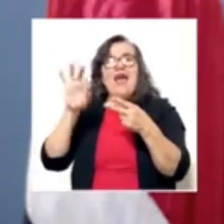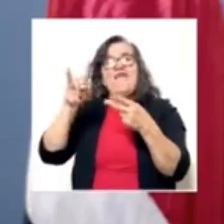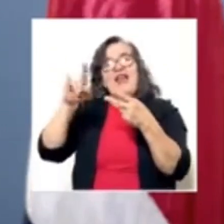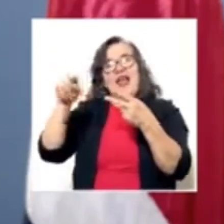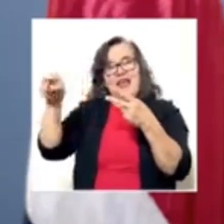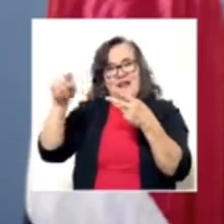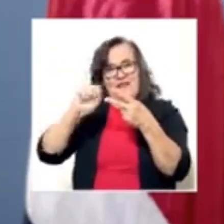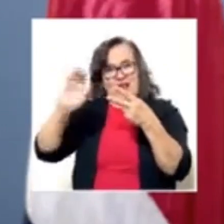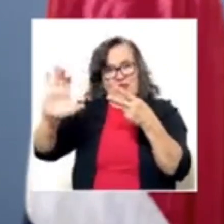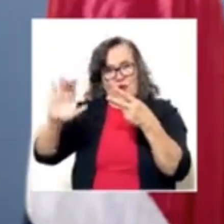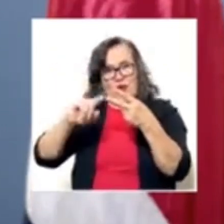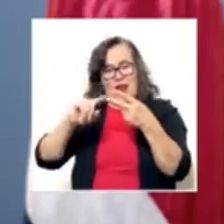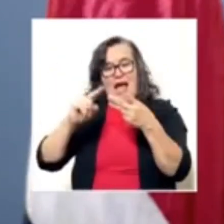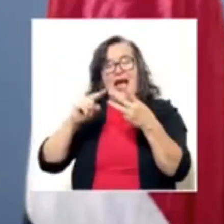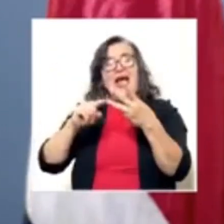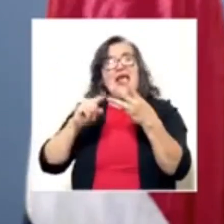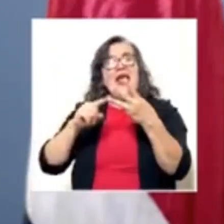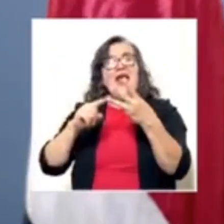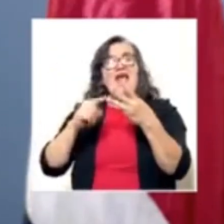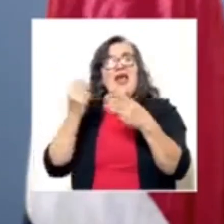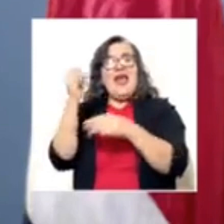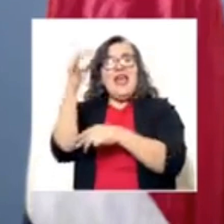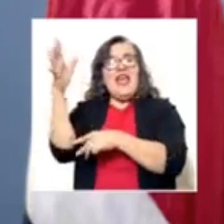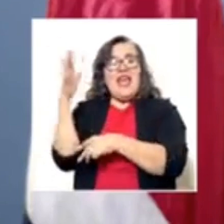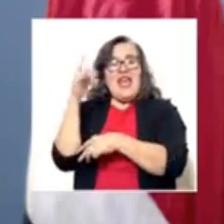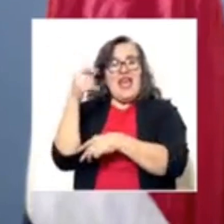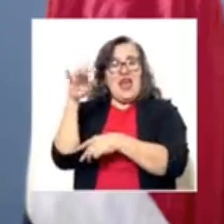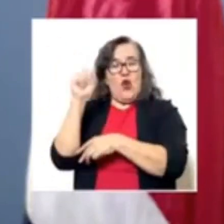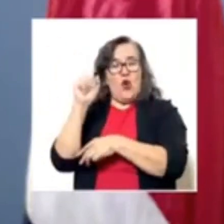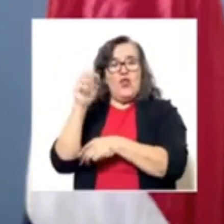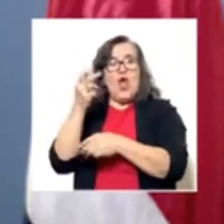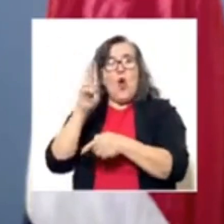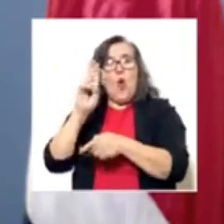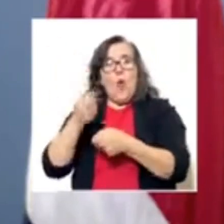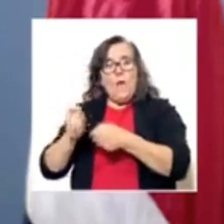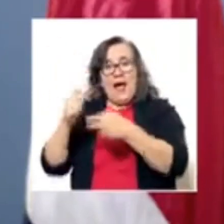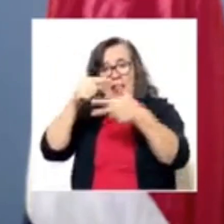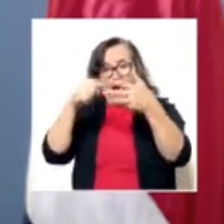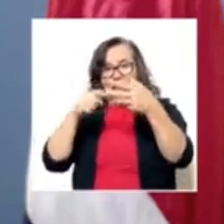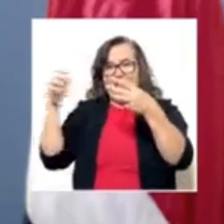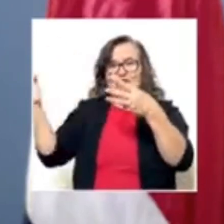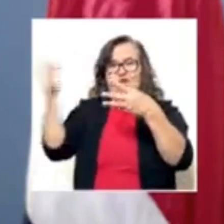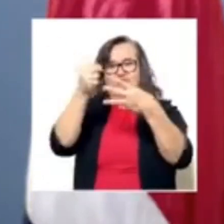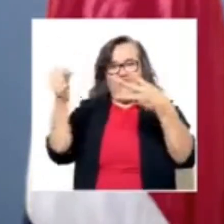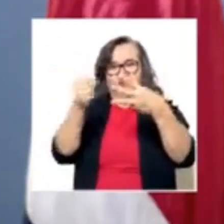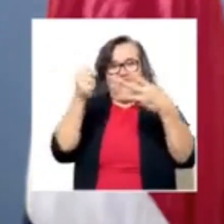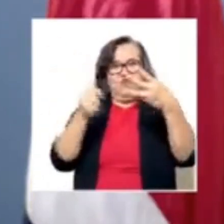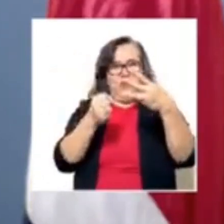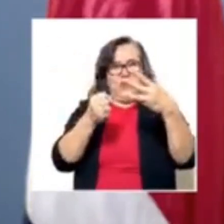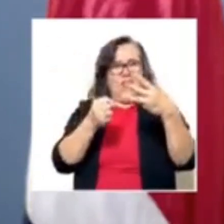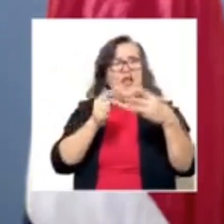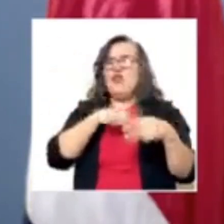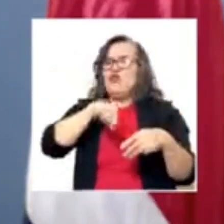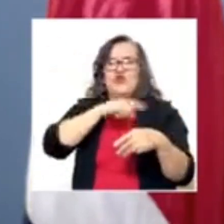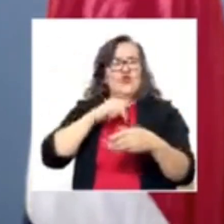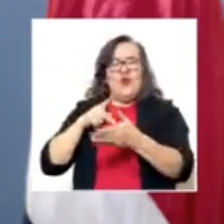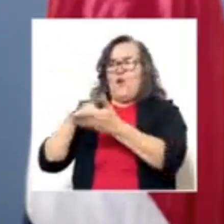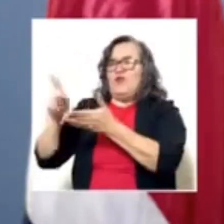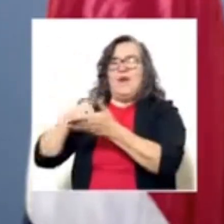de Liguerón de Upala, en lugar de pagárselo a empresarios inmobiliarios en San José,